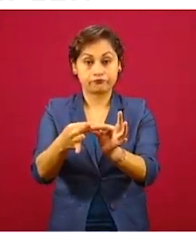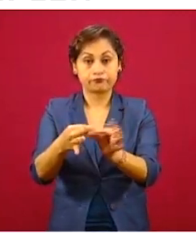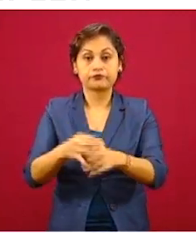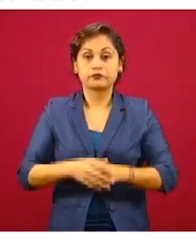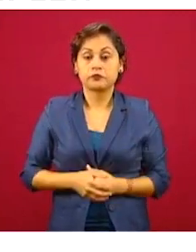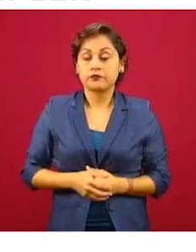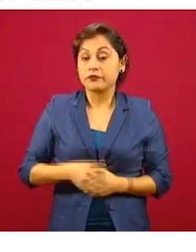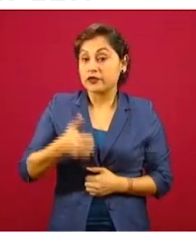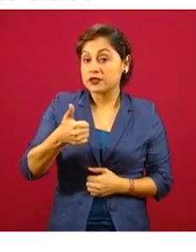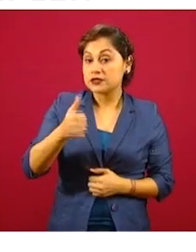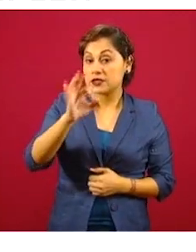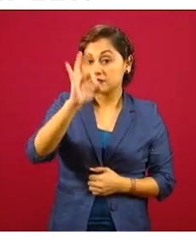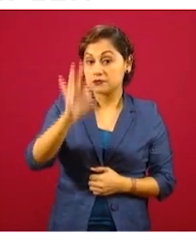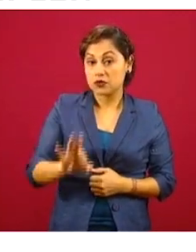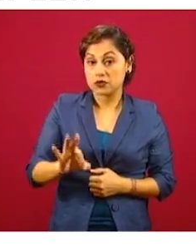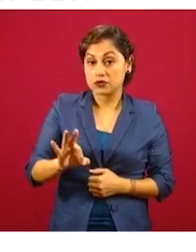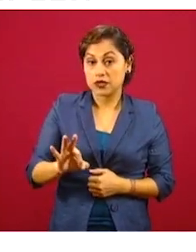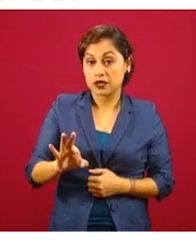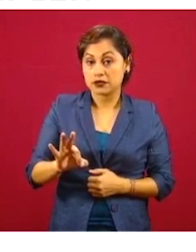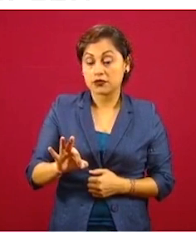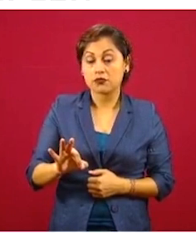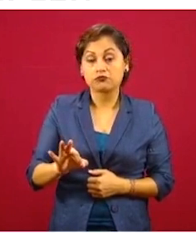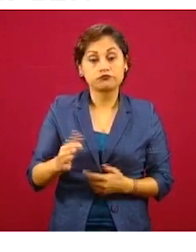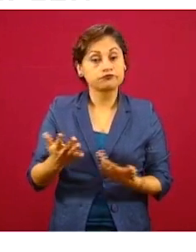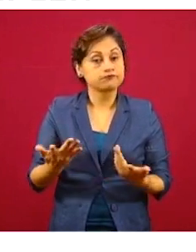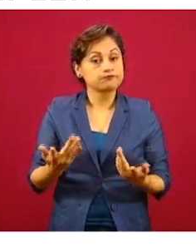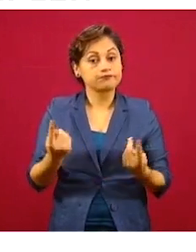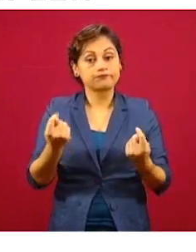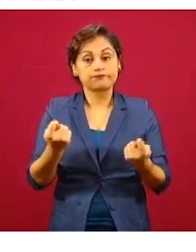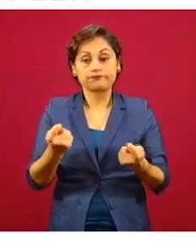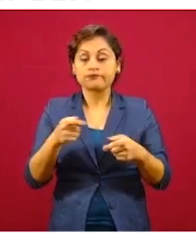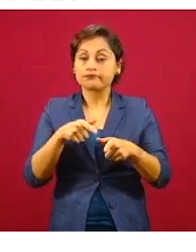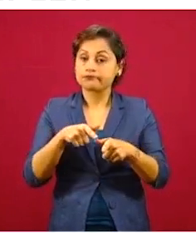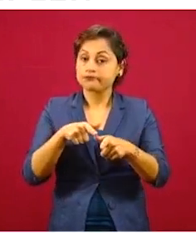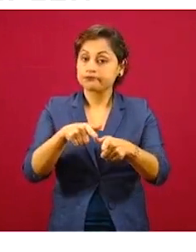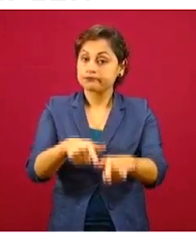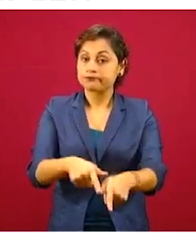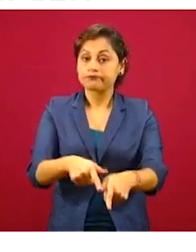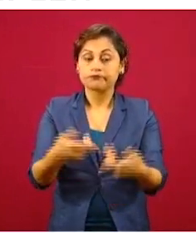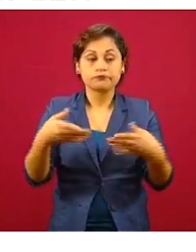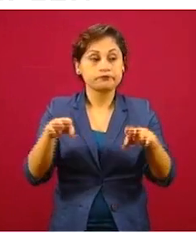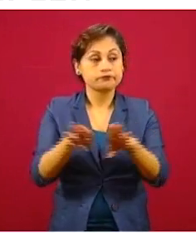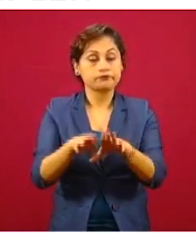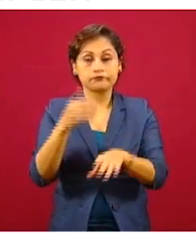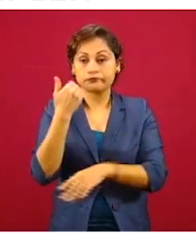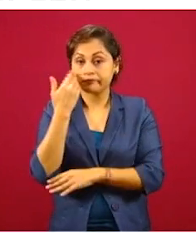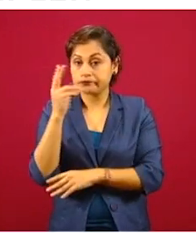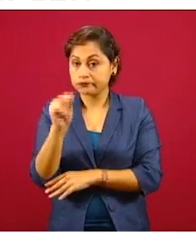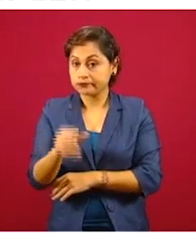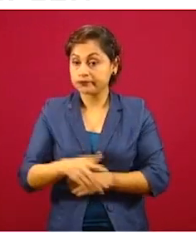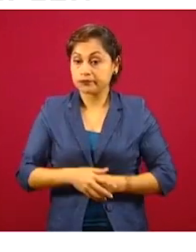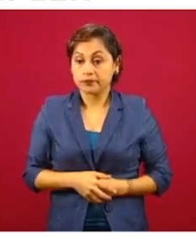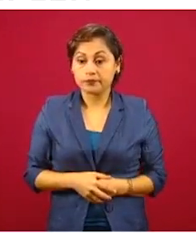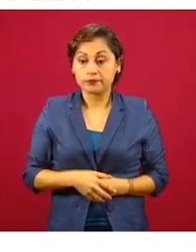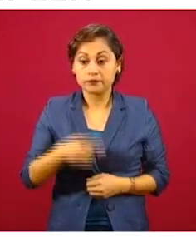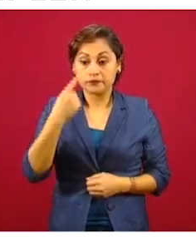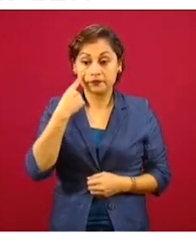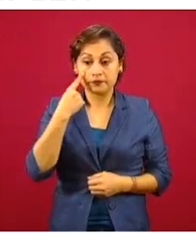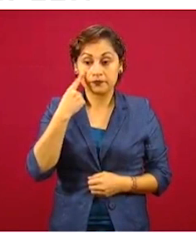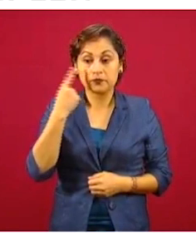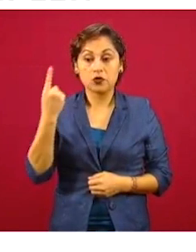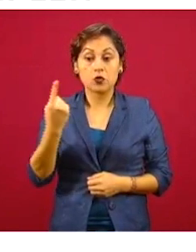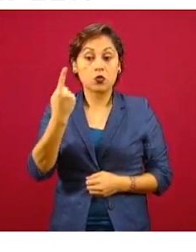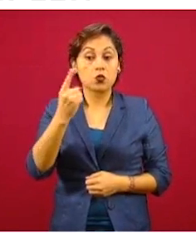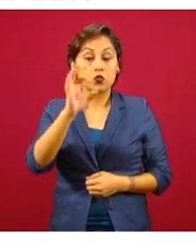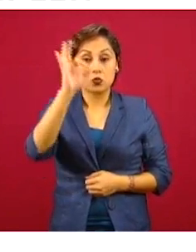6% insiste en negarse a cerrar los centros de trabajo aquí se incrementó 1